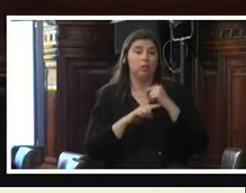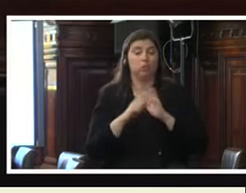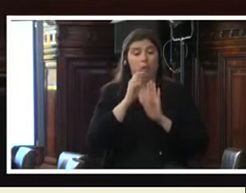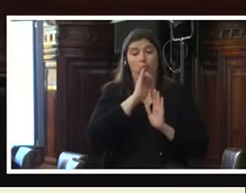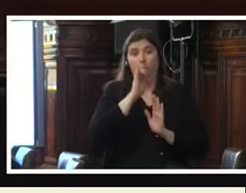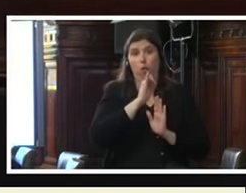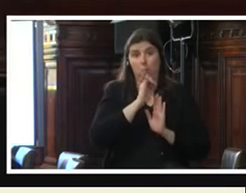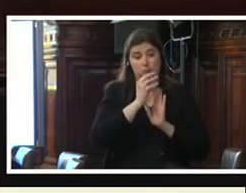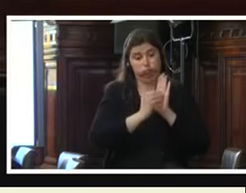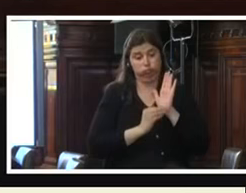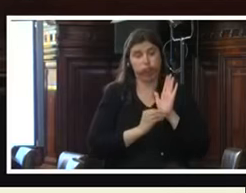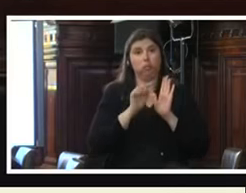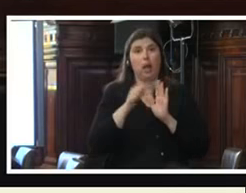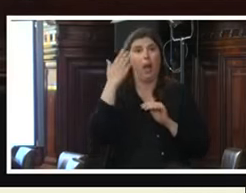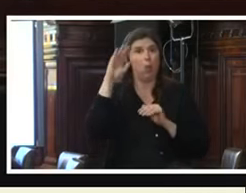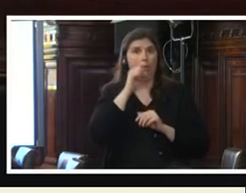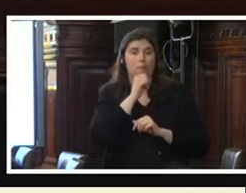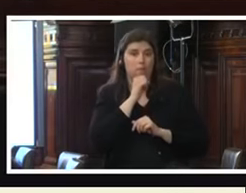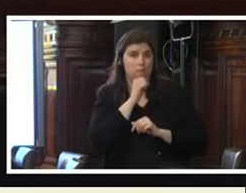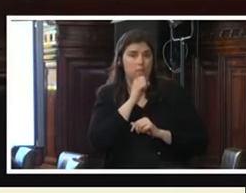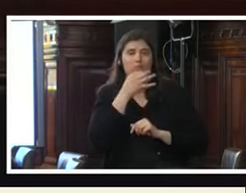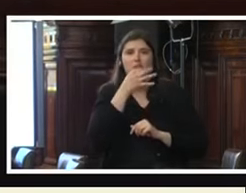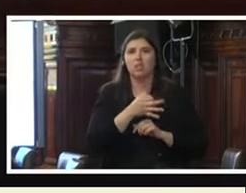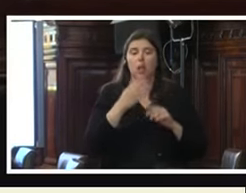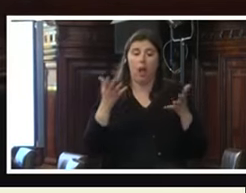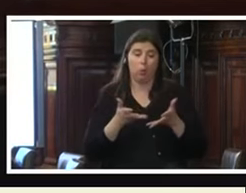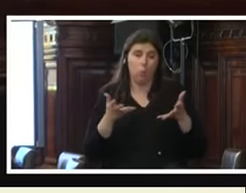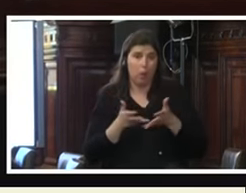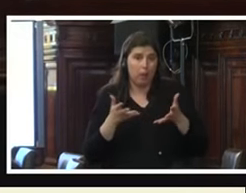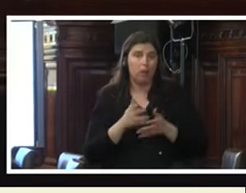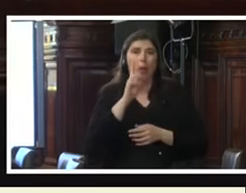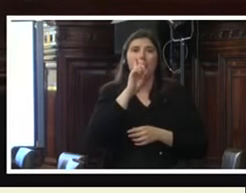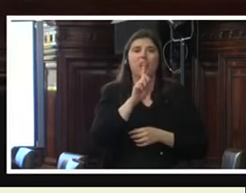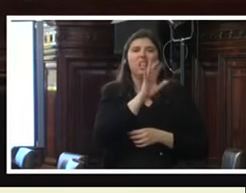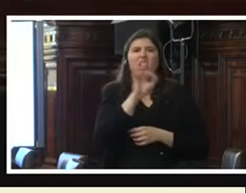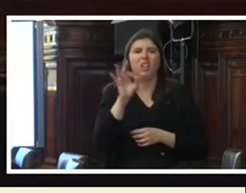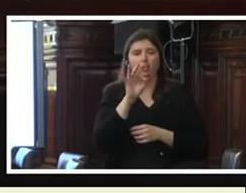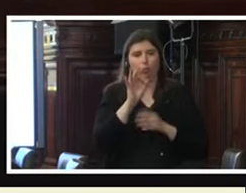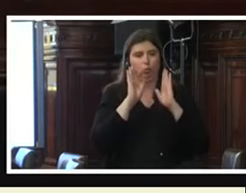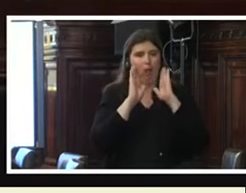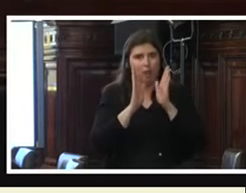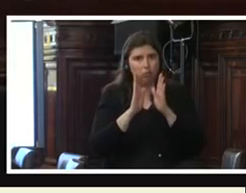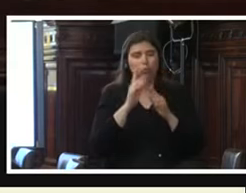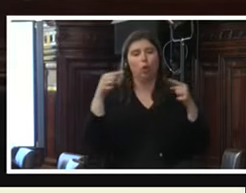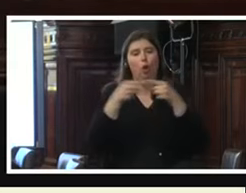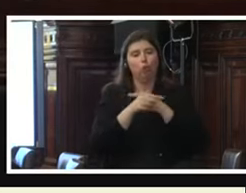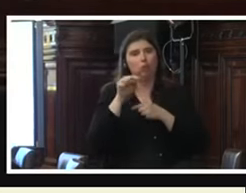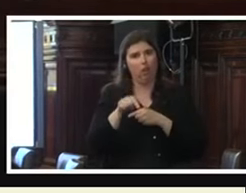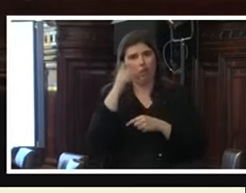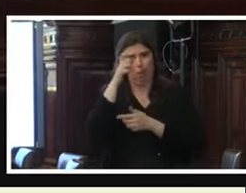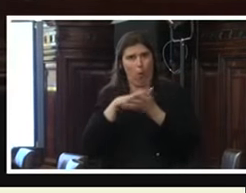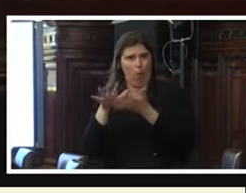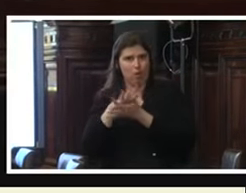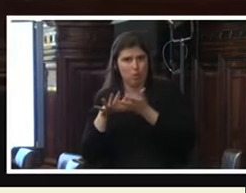consejo nacional de la persona adulta mayor señalan que anualmente se reportan 1.500 casos de violencia contra la población y que este